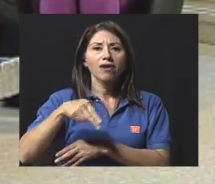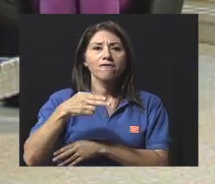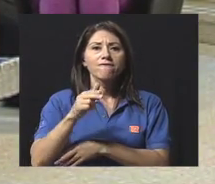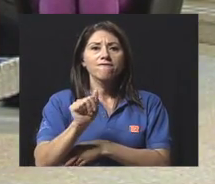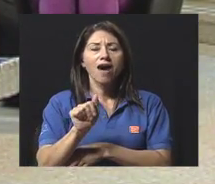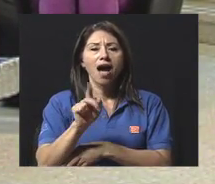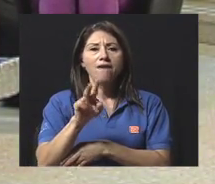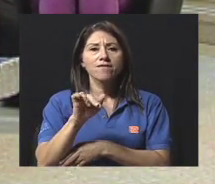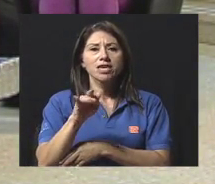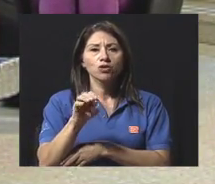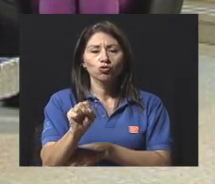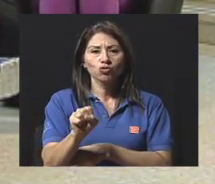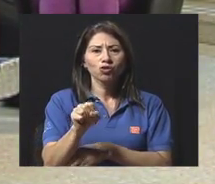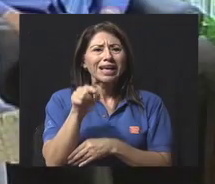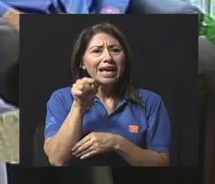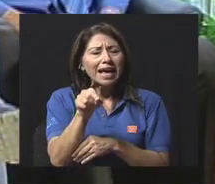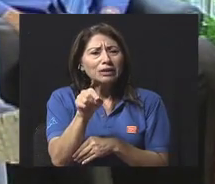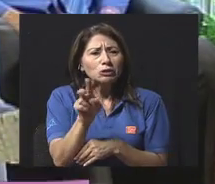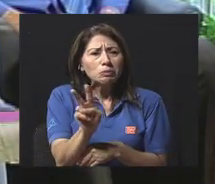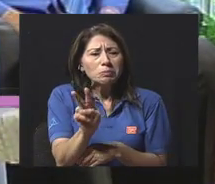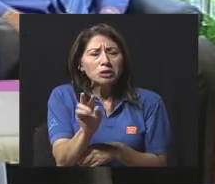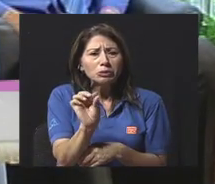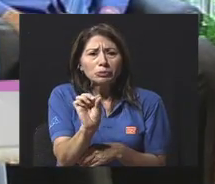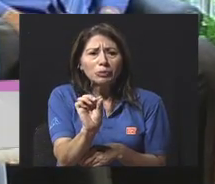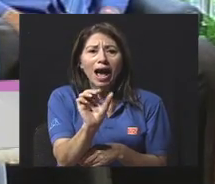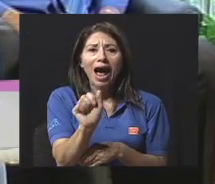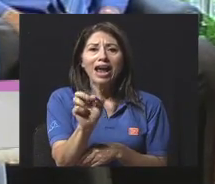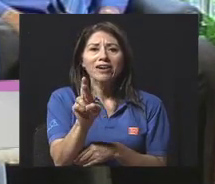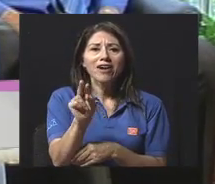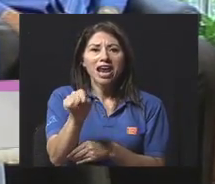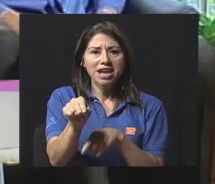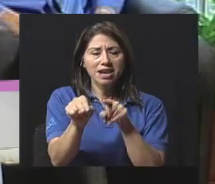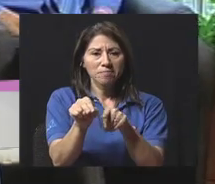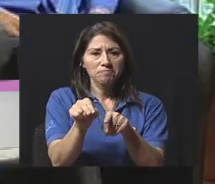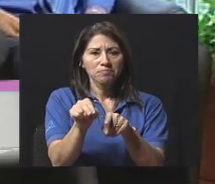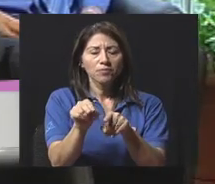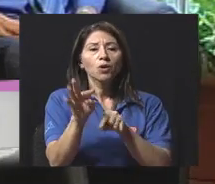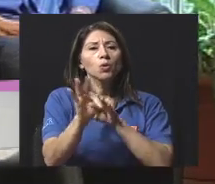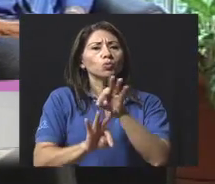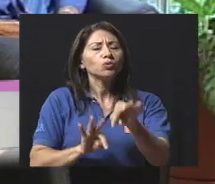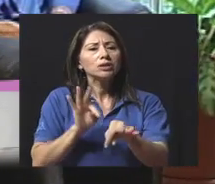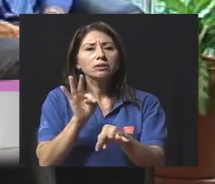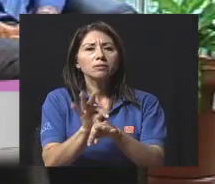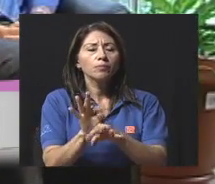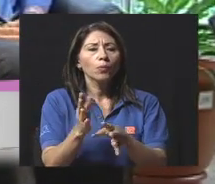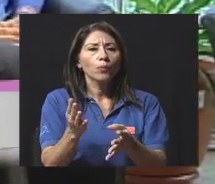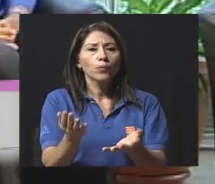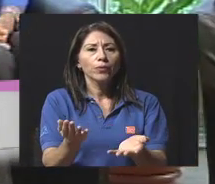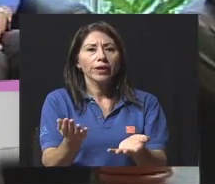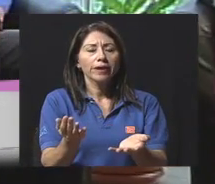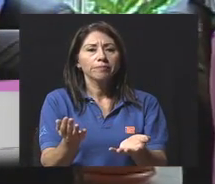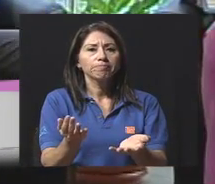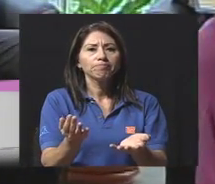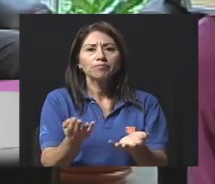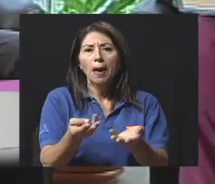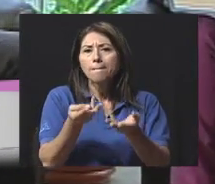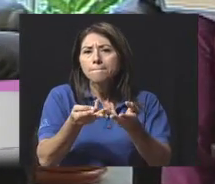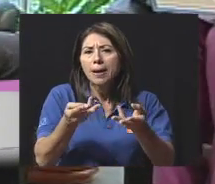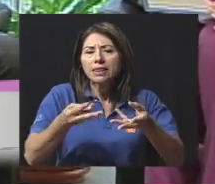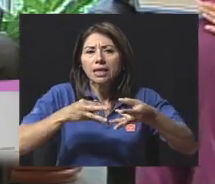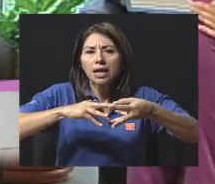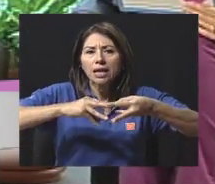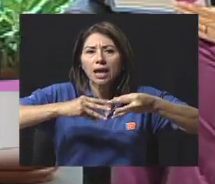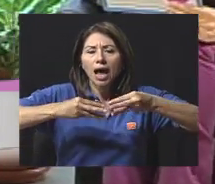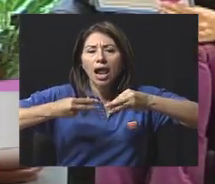virus relativamente pequeños de ARN o sea de un tipo de de material